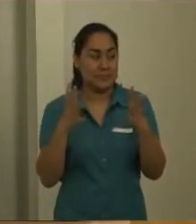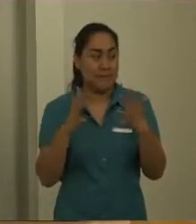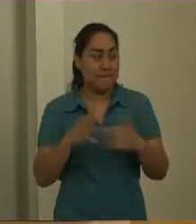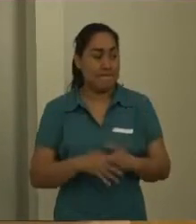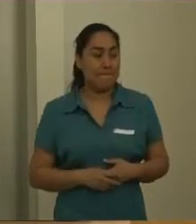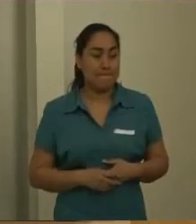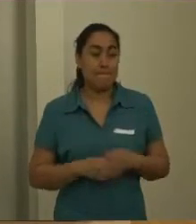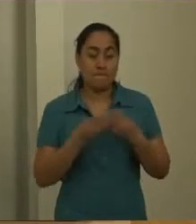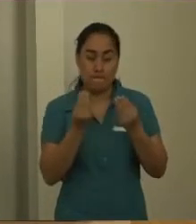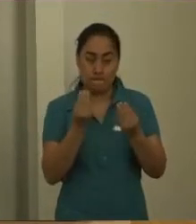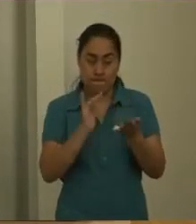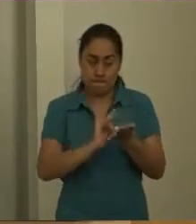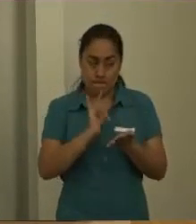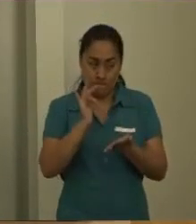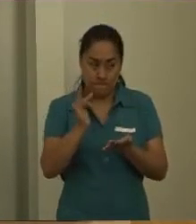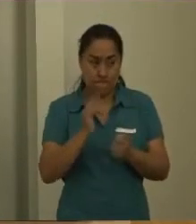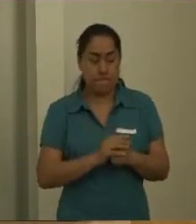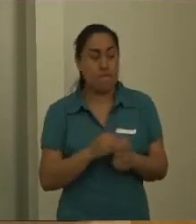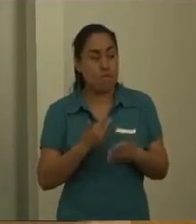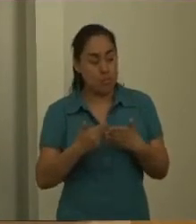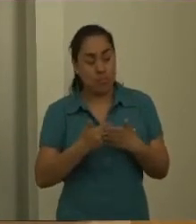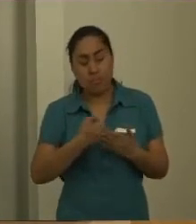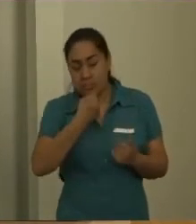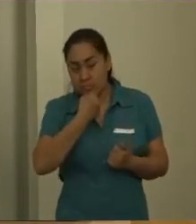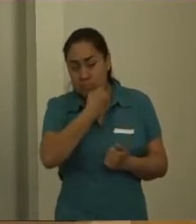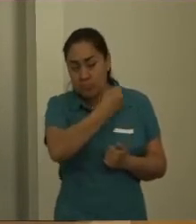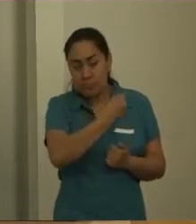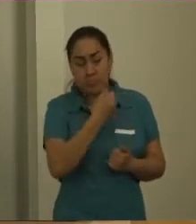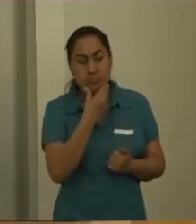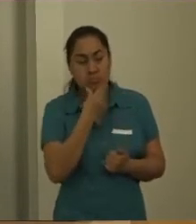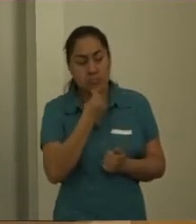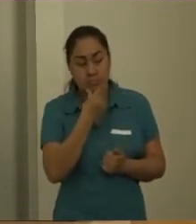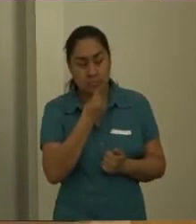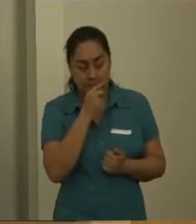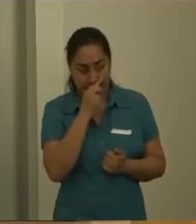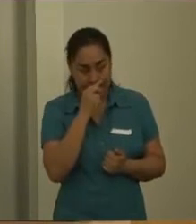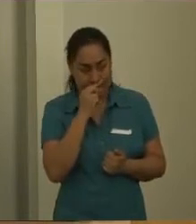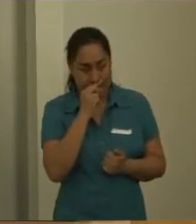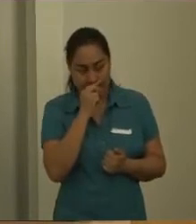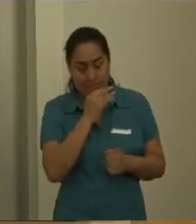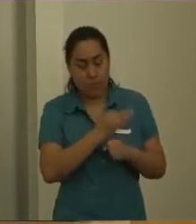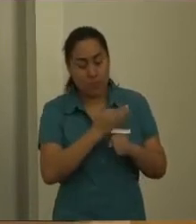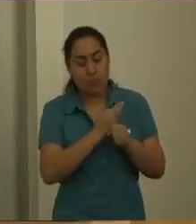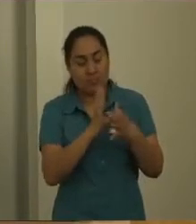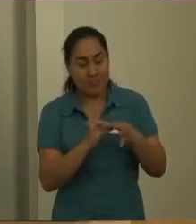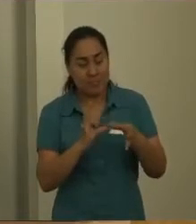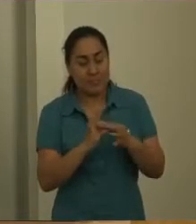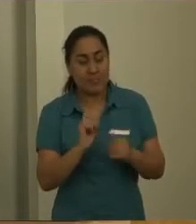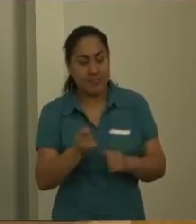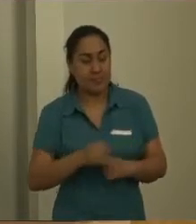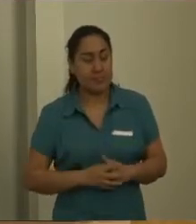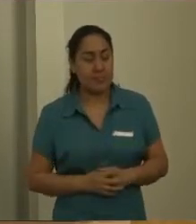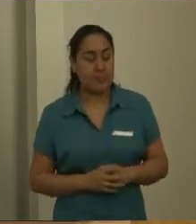muchas gracias le pido por favor al señor janjar up que nos dé unas palabras